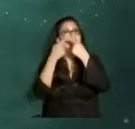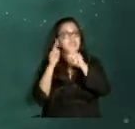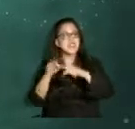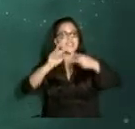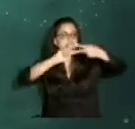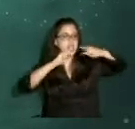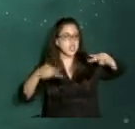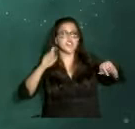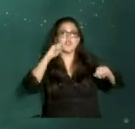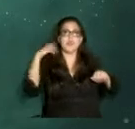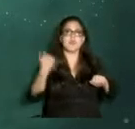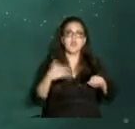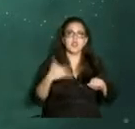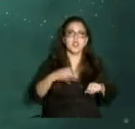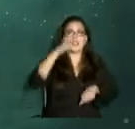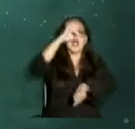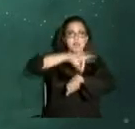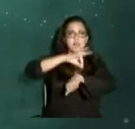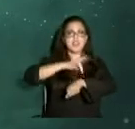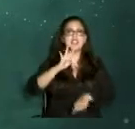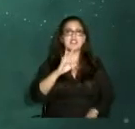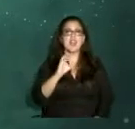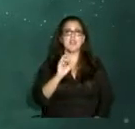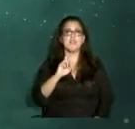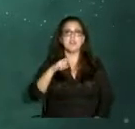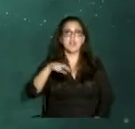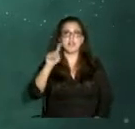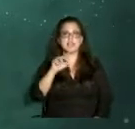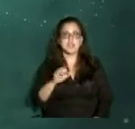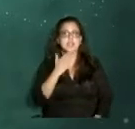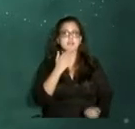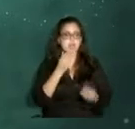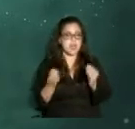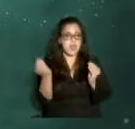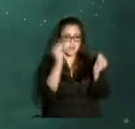en medicina forense, en diseño de políticas de salud